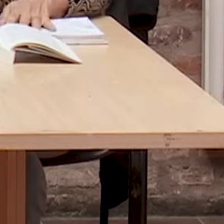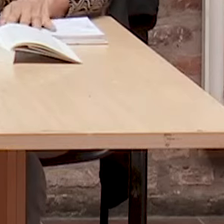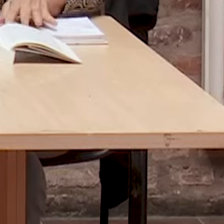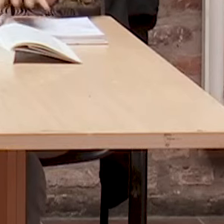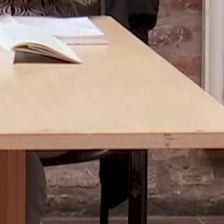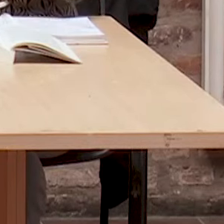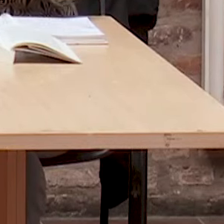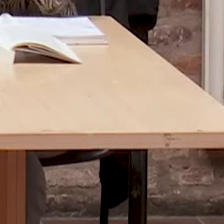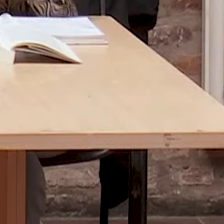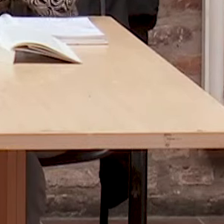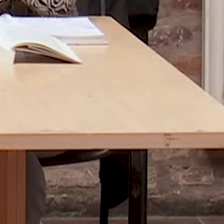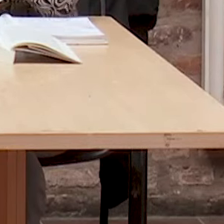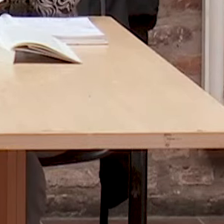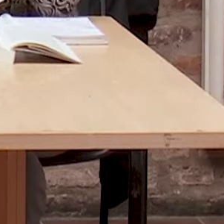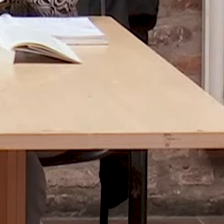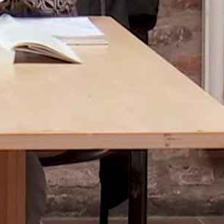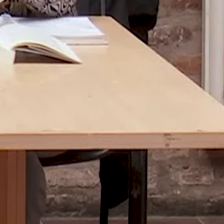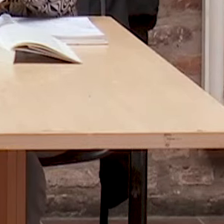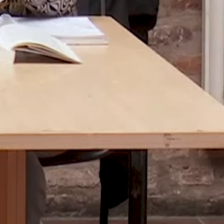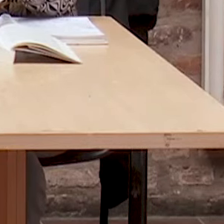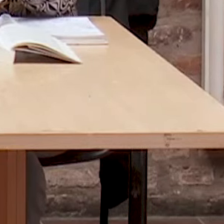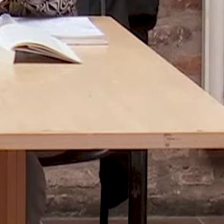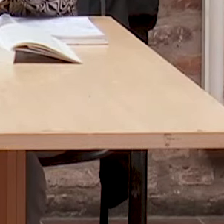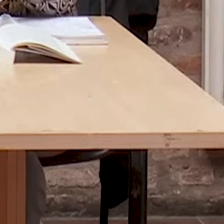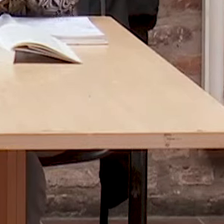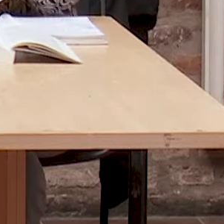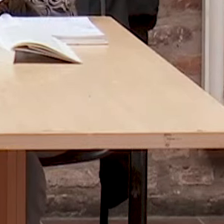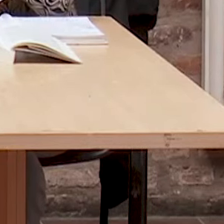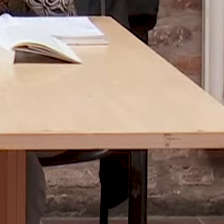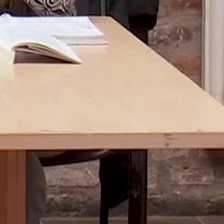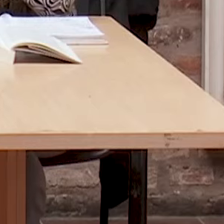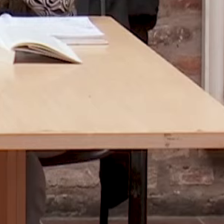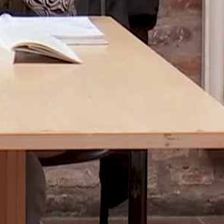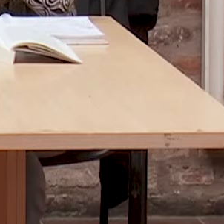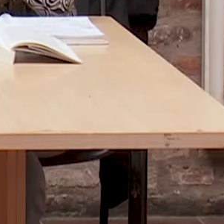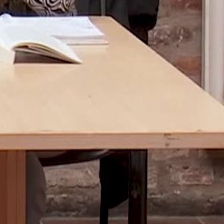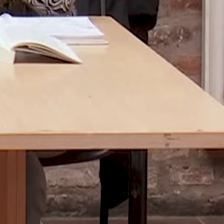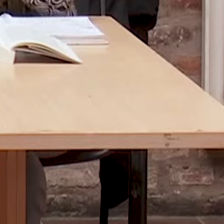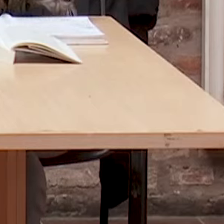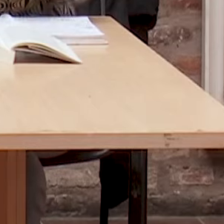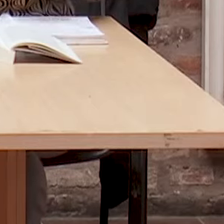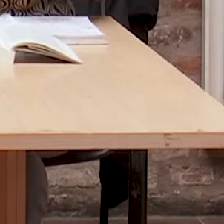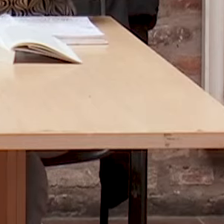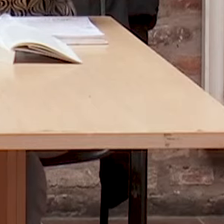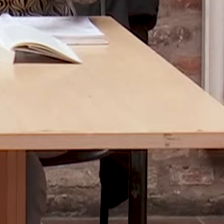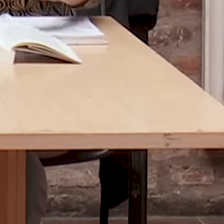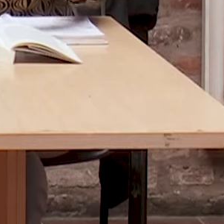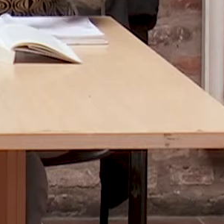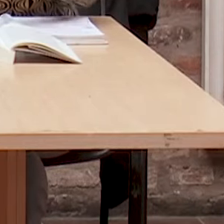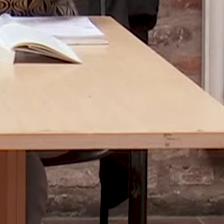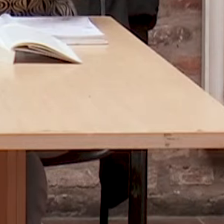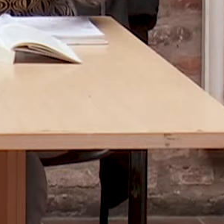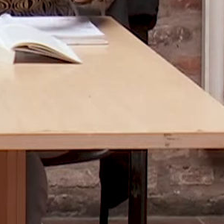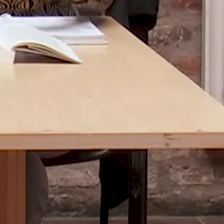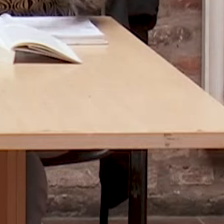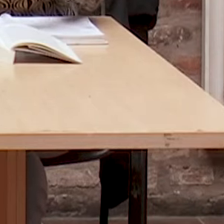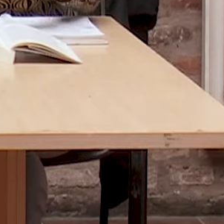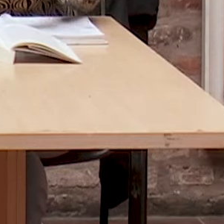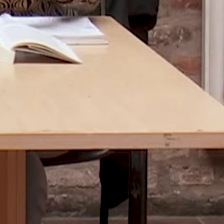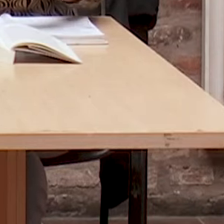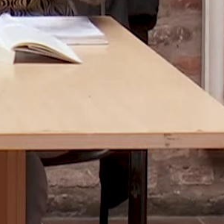es un libro impecable de investigación si yo como cientista social lo recomiendo